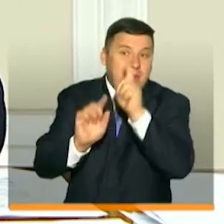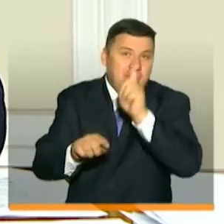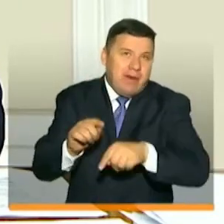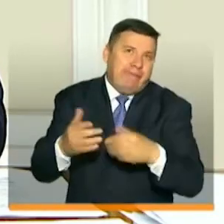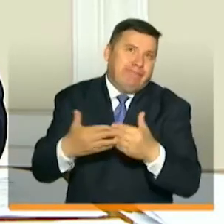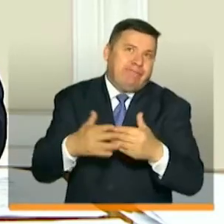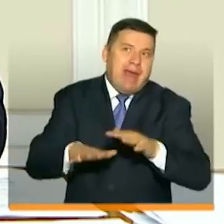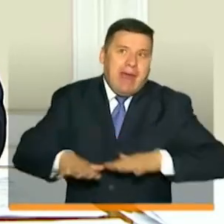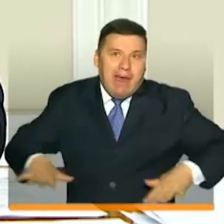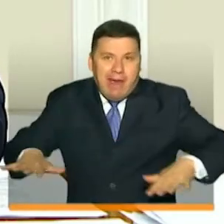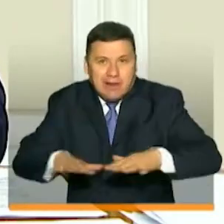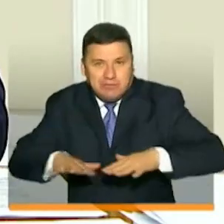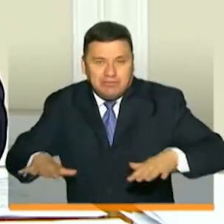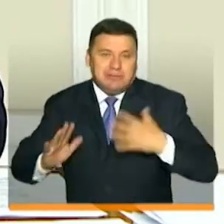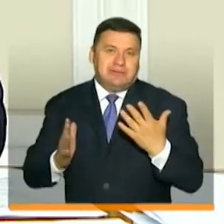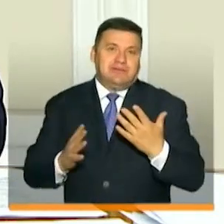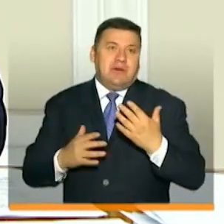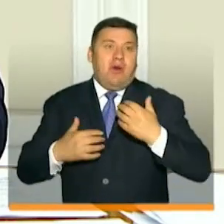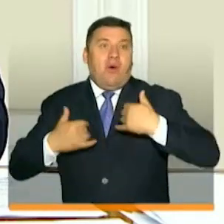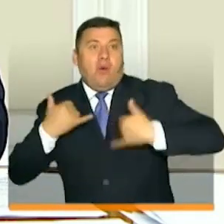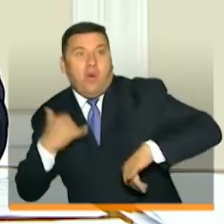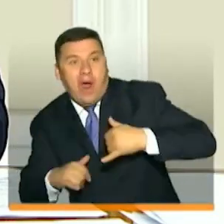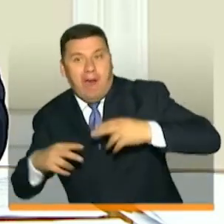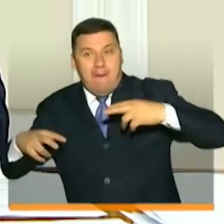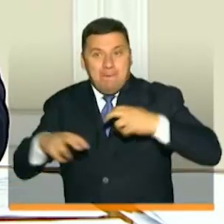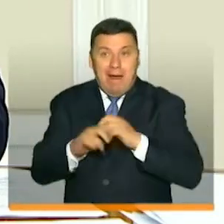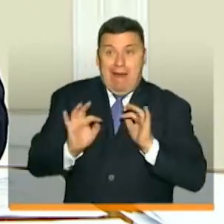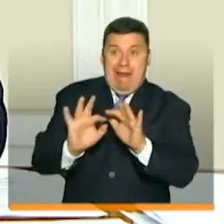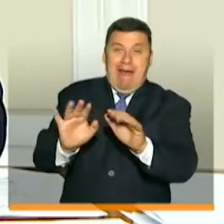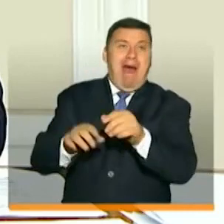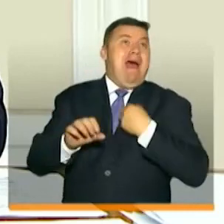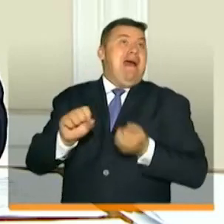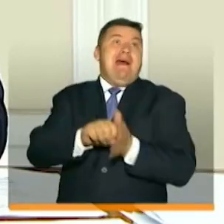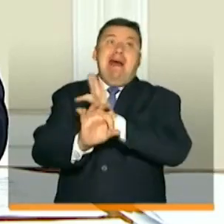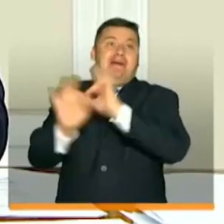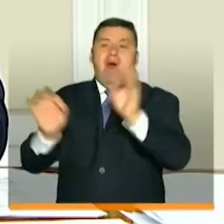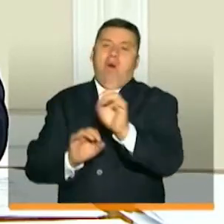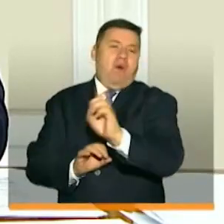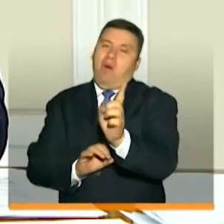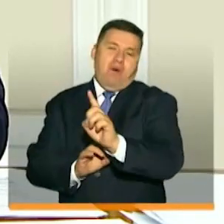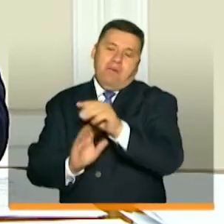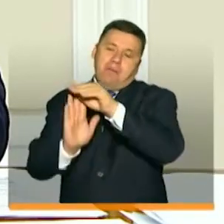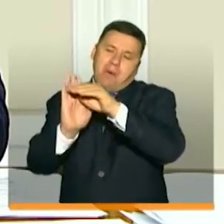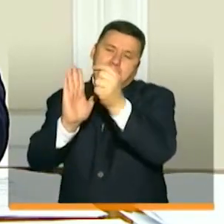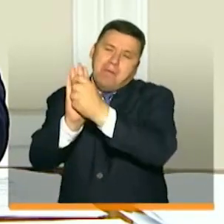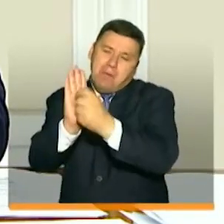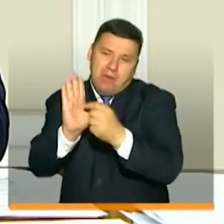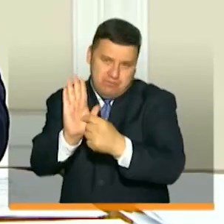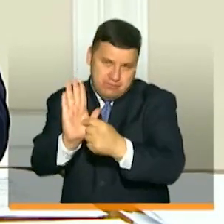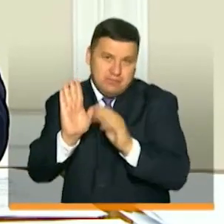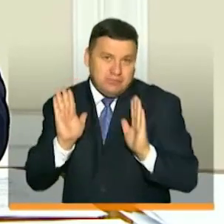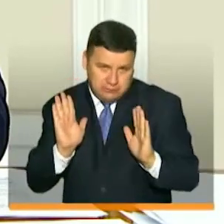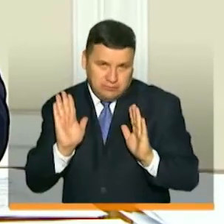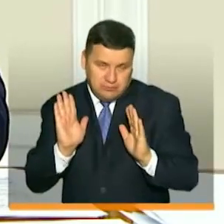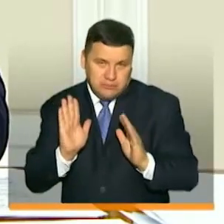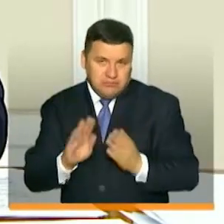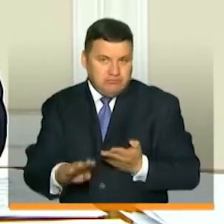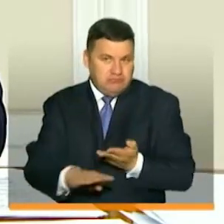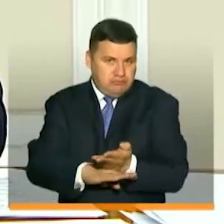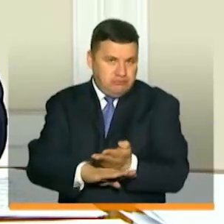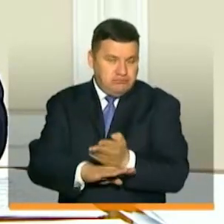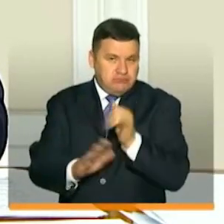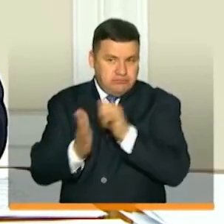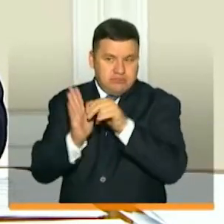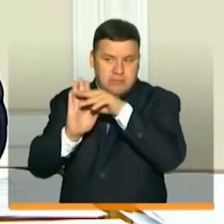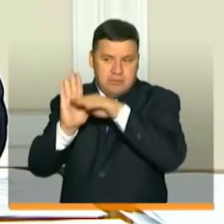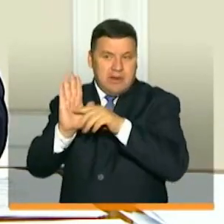tengamos espacios de entretenimiento que precipiten esa aglomeración. Y se mantienen también las restricciones vigentes